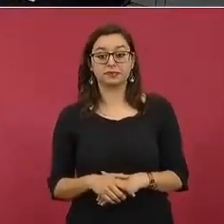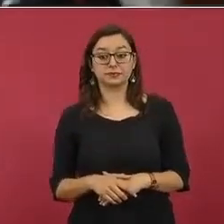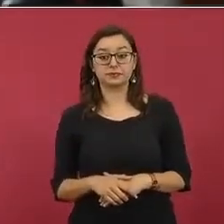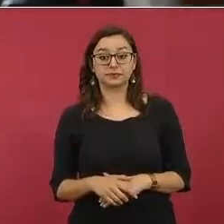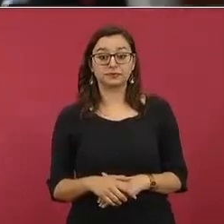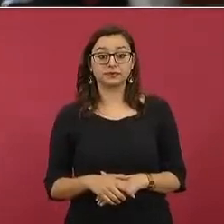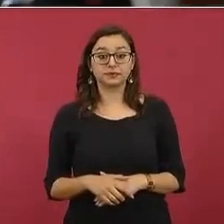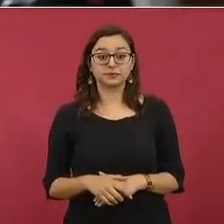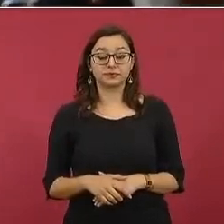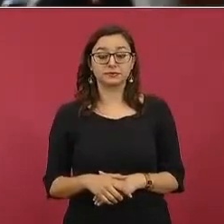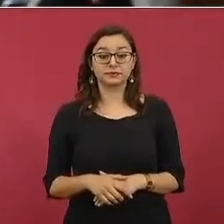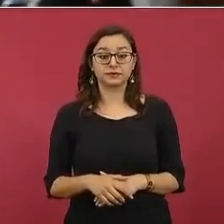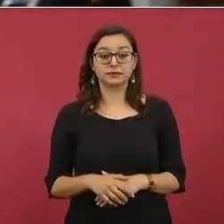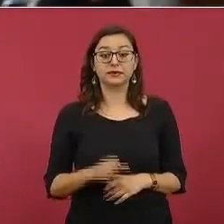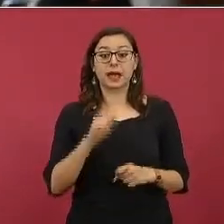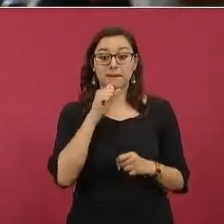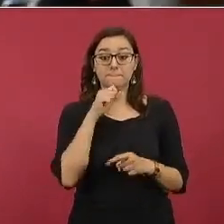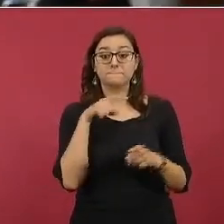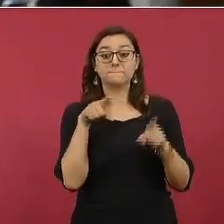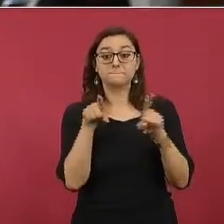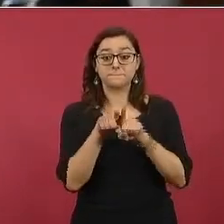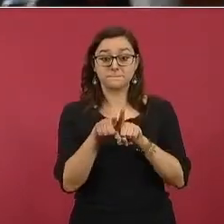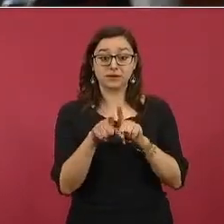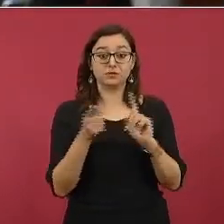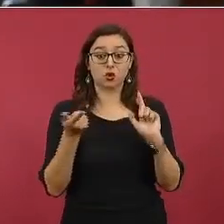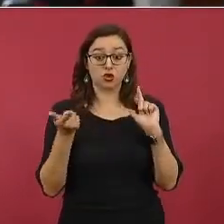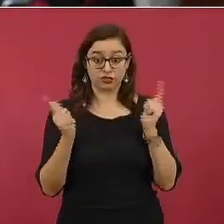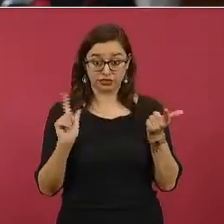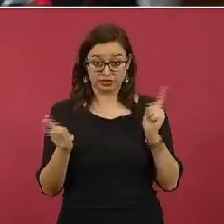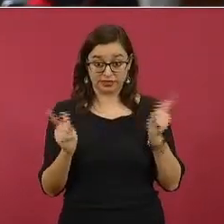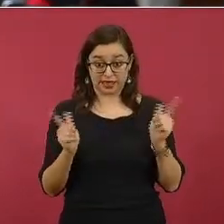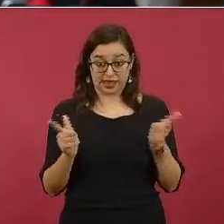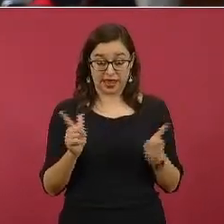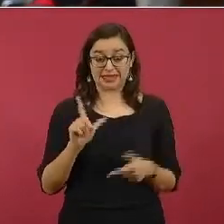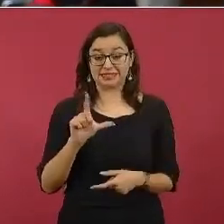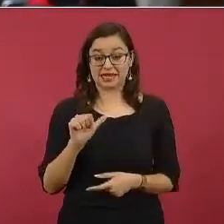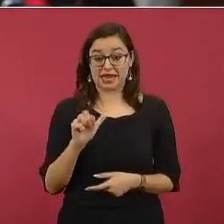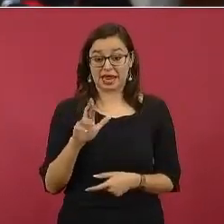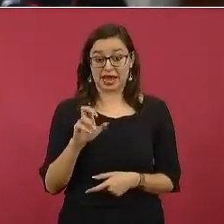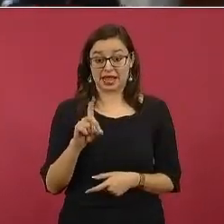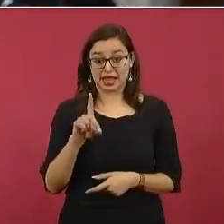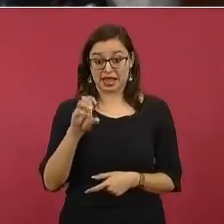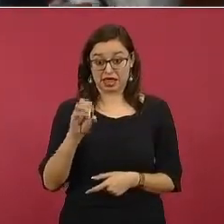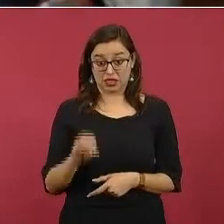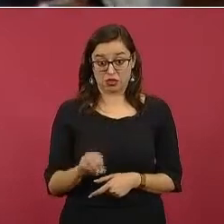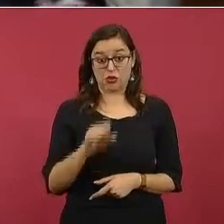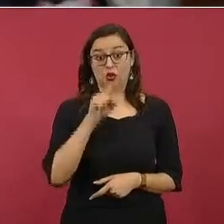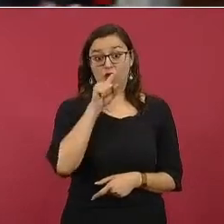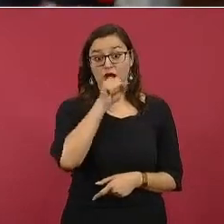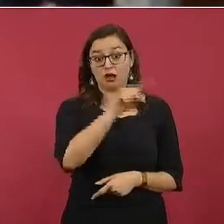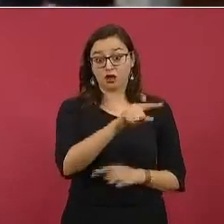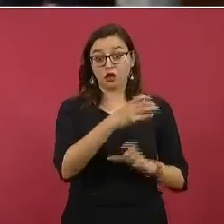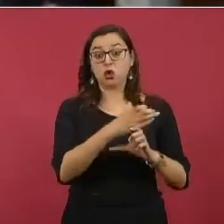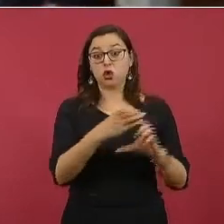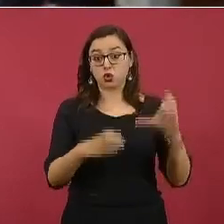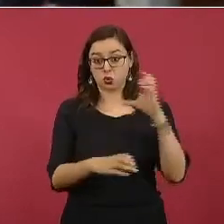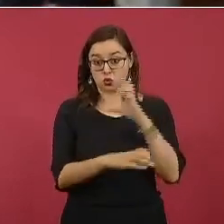embarque que venía de Laredo, Texas, el día 21 de marzo, vino de Laredo, Texas,